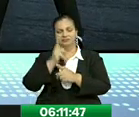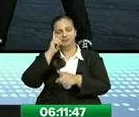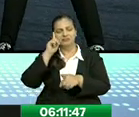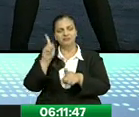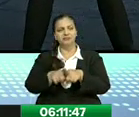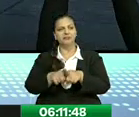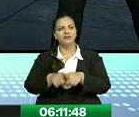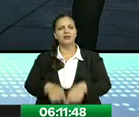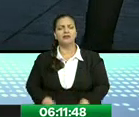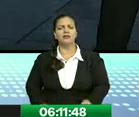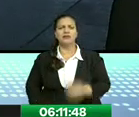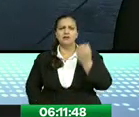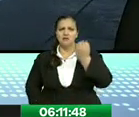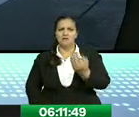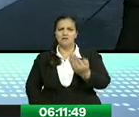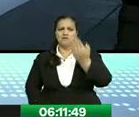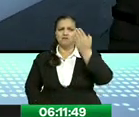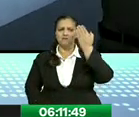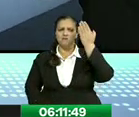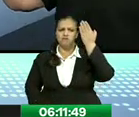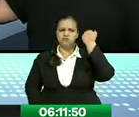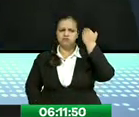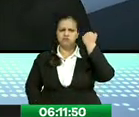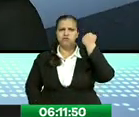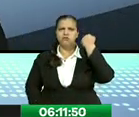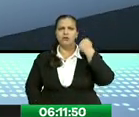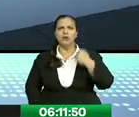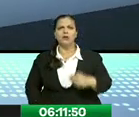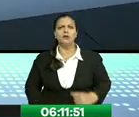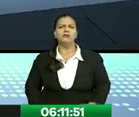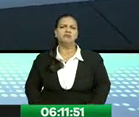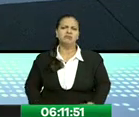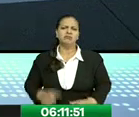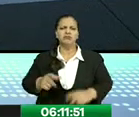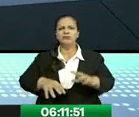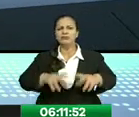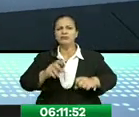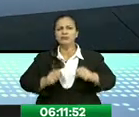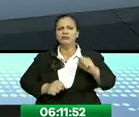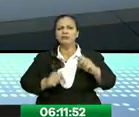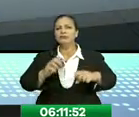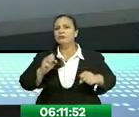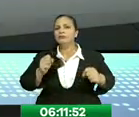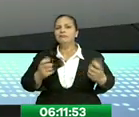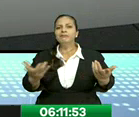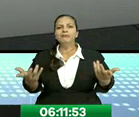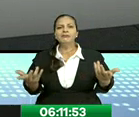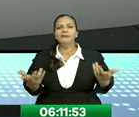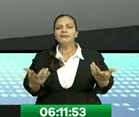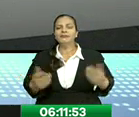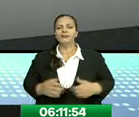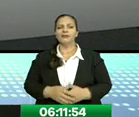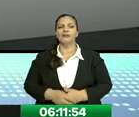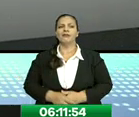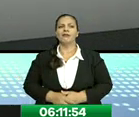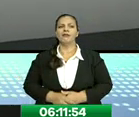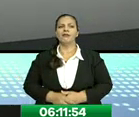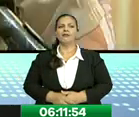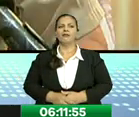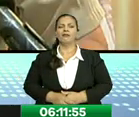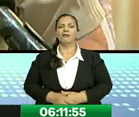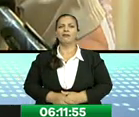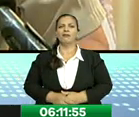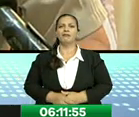no se veía hace unos años atrás de la forma y de los lugares donde están asaltando. Y yo estoy casi convencido que